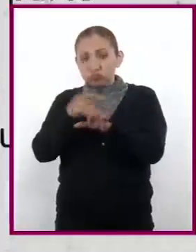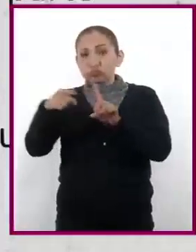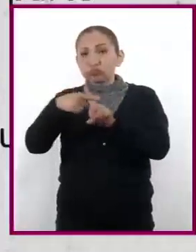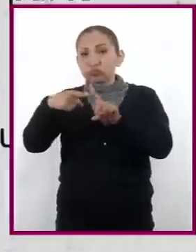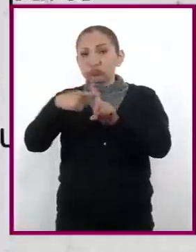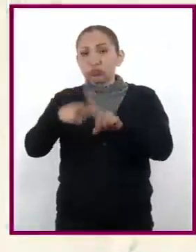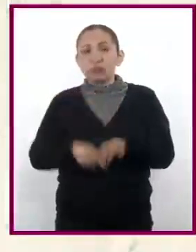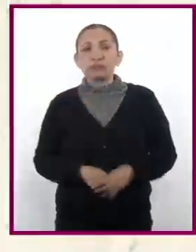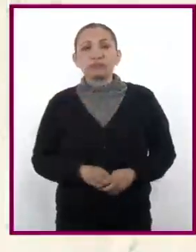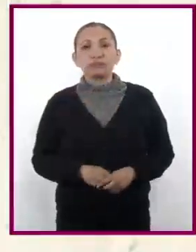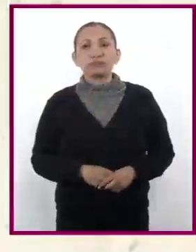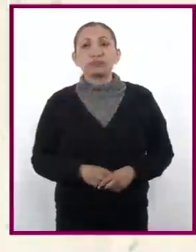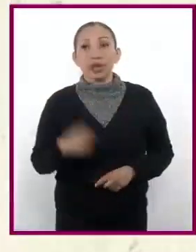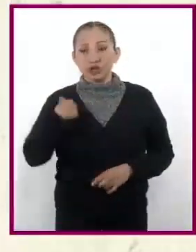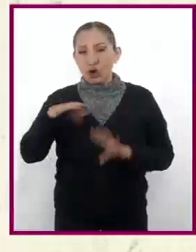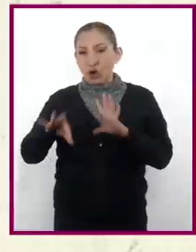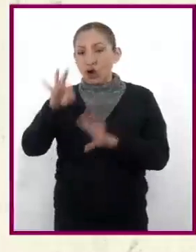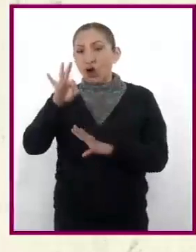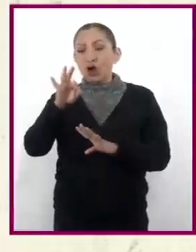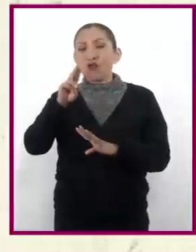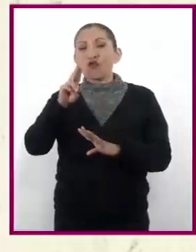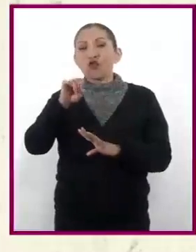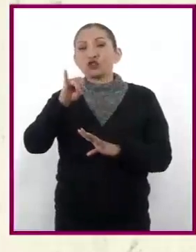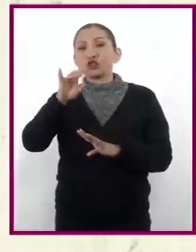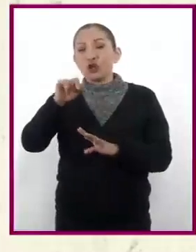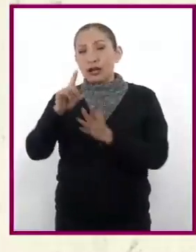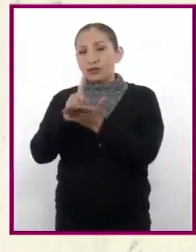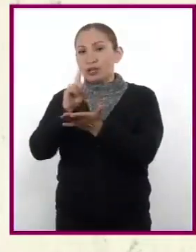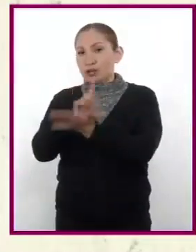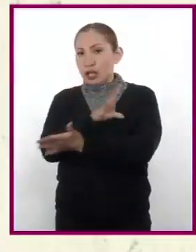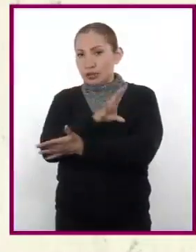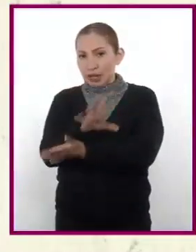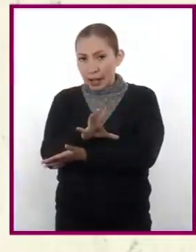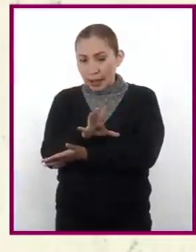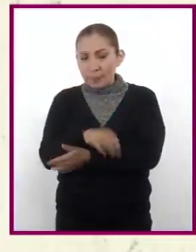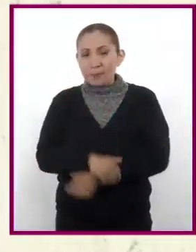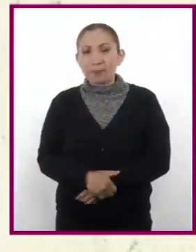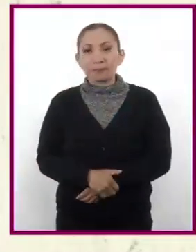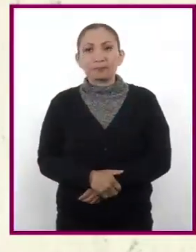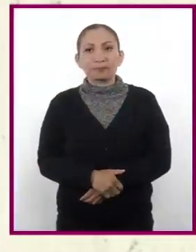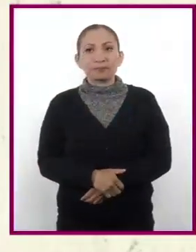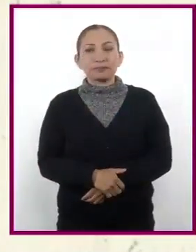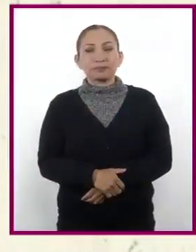positiva. Yo encontré la palabra fusión en un diccionario general,